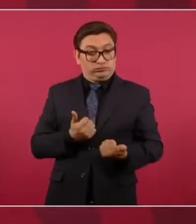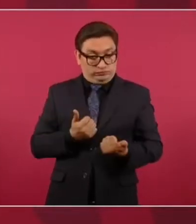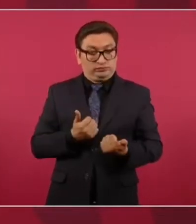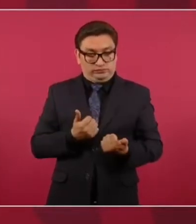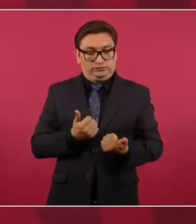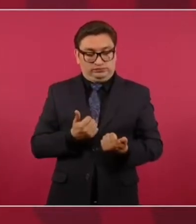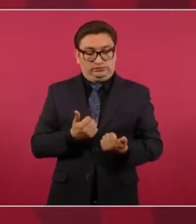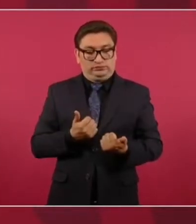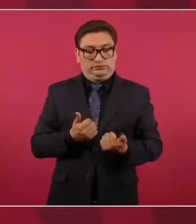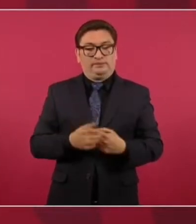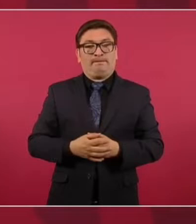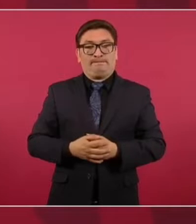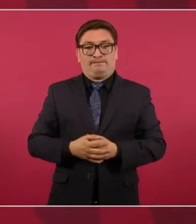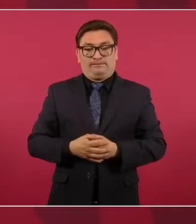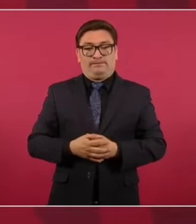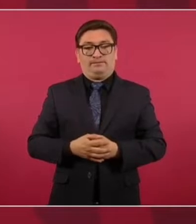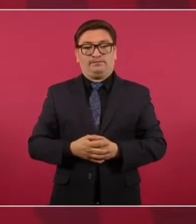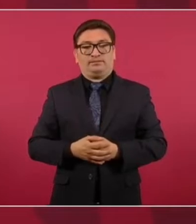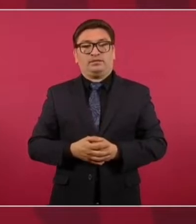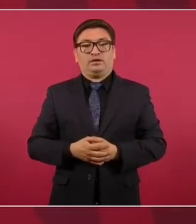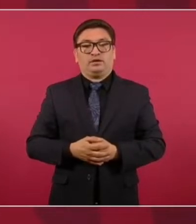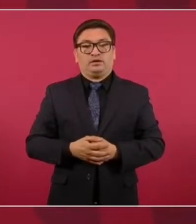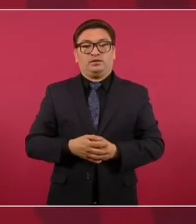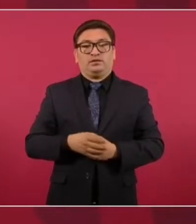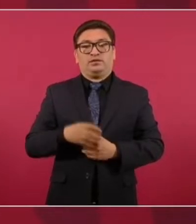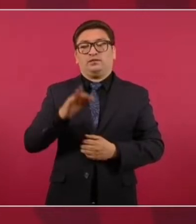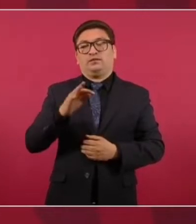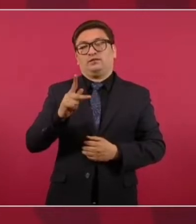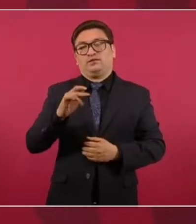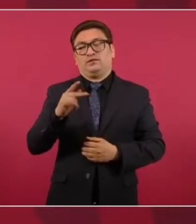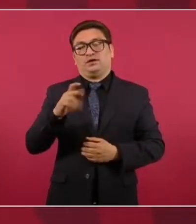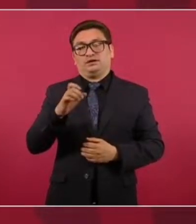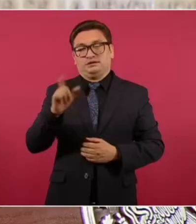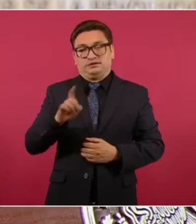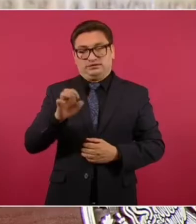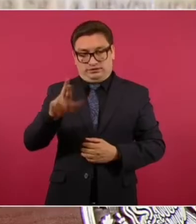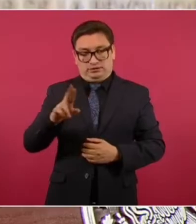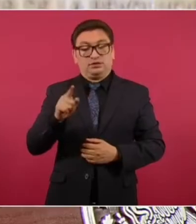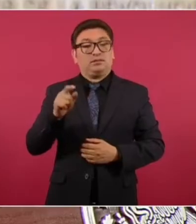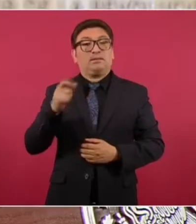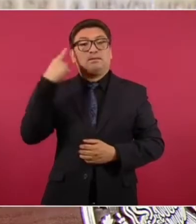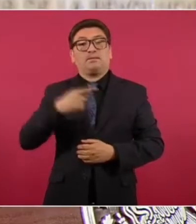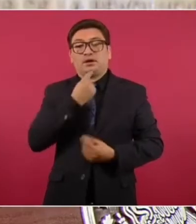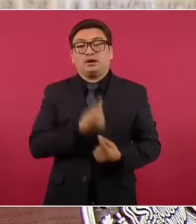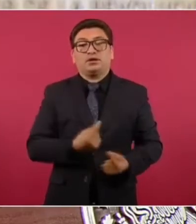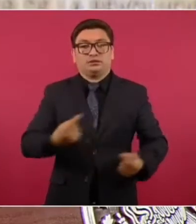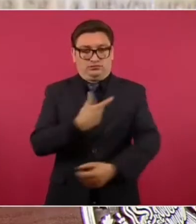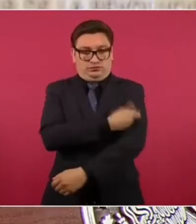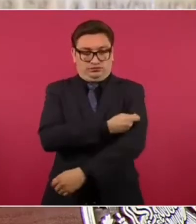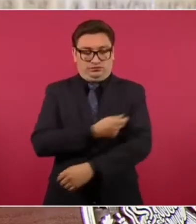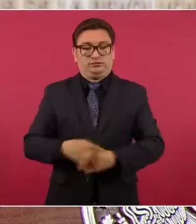las primeras dosis de Pfizer para la vacuna de los niños.